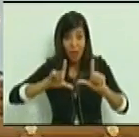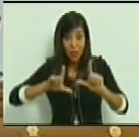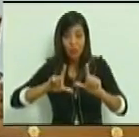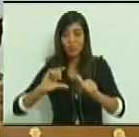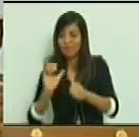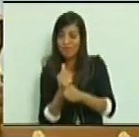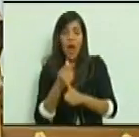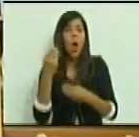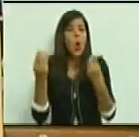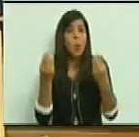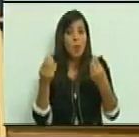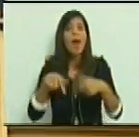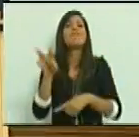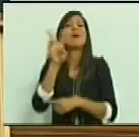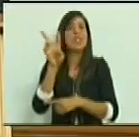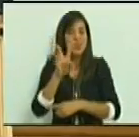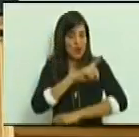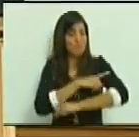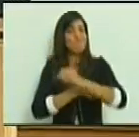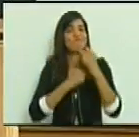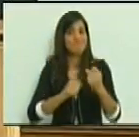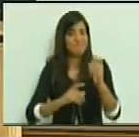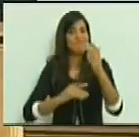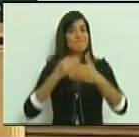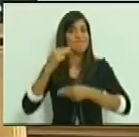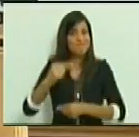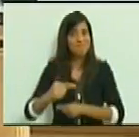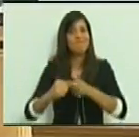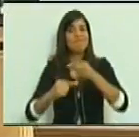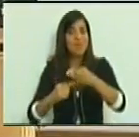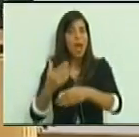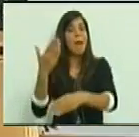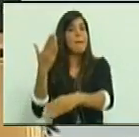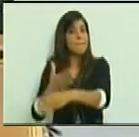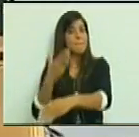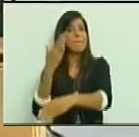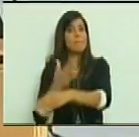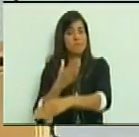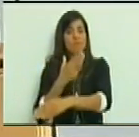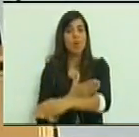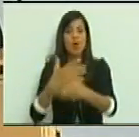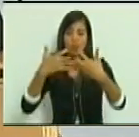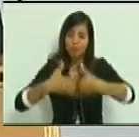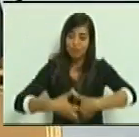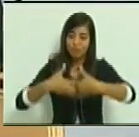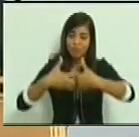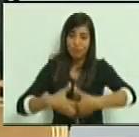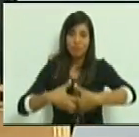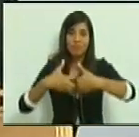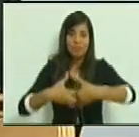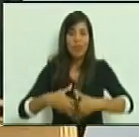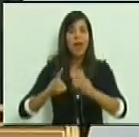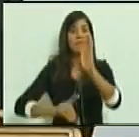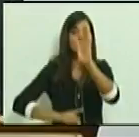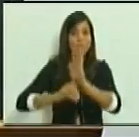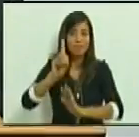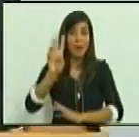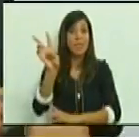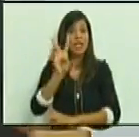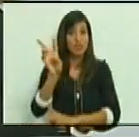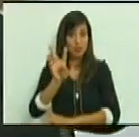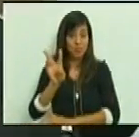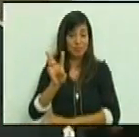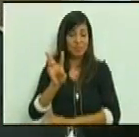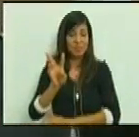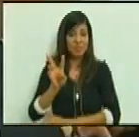disposición de. Y Agrosur se convierte, repito, en esa herramienta de ese productor que